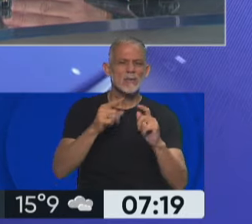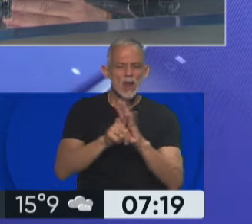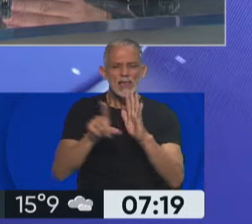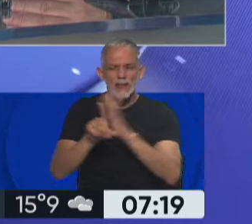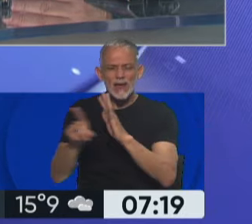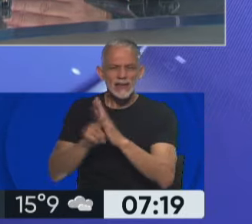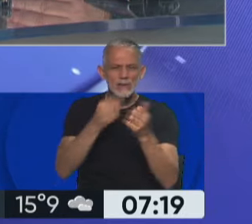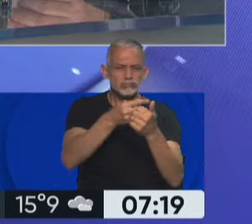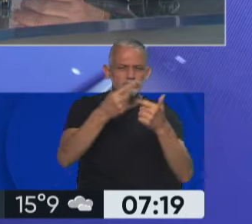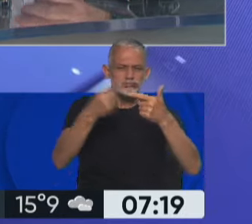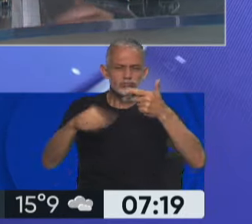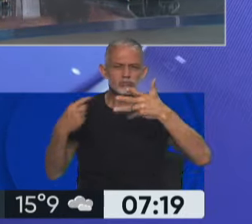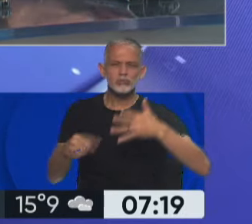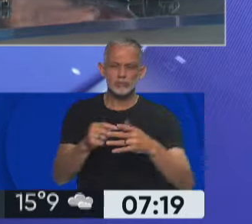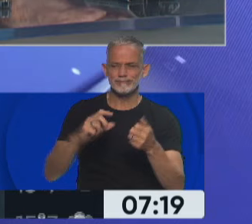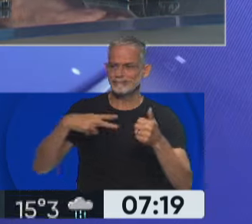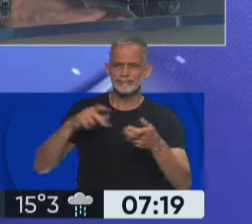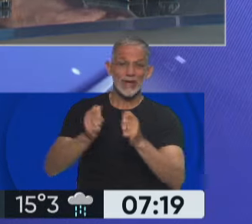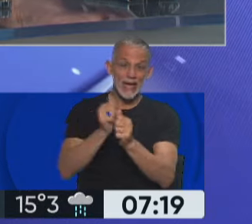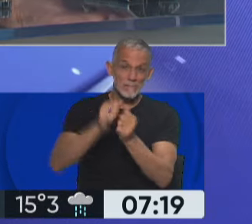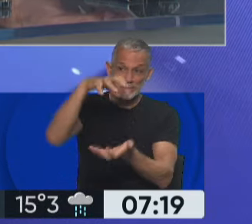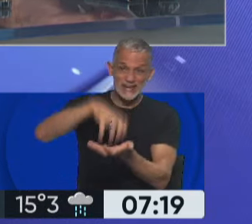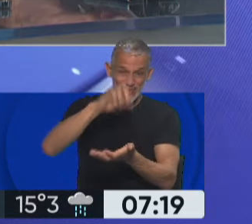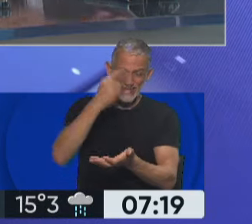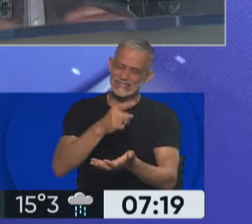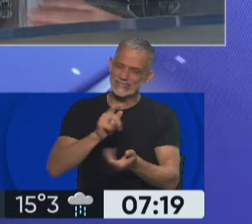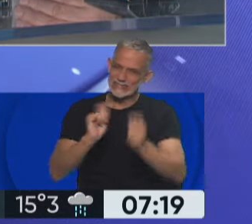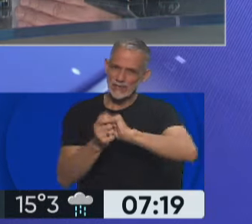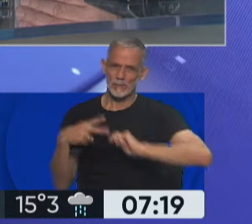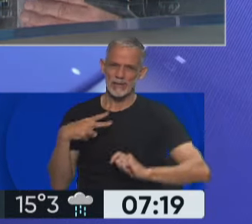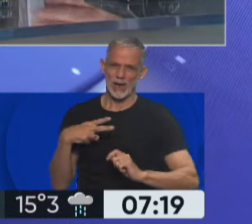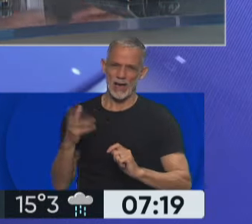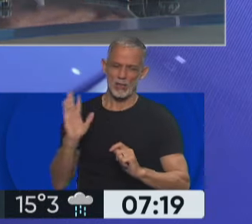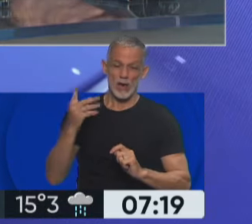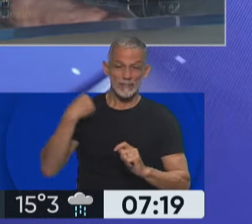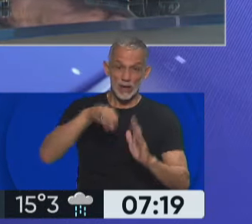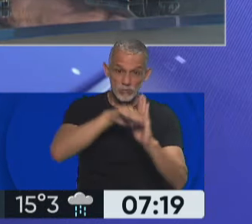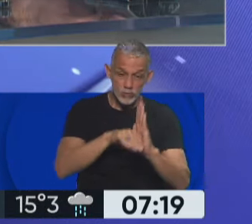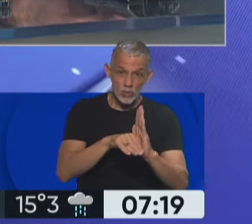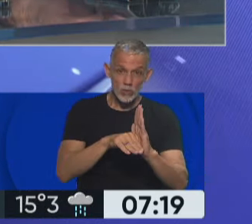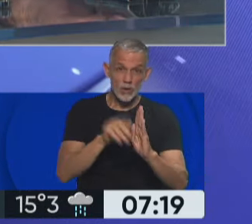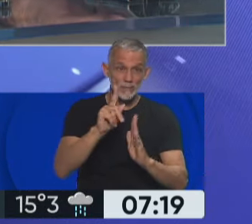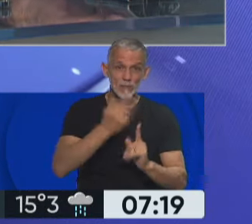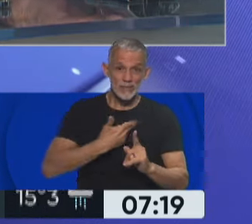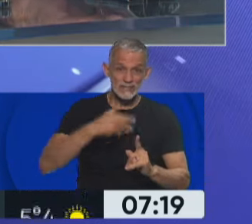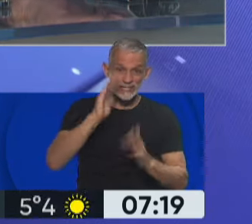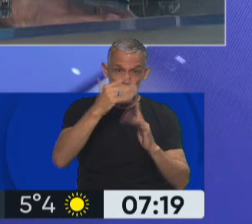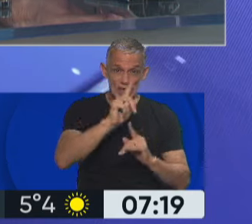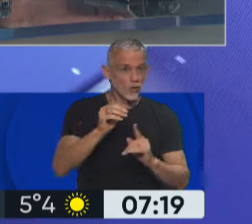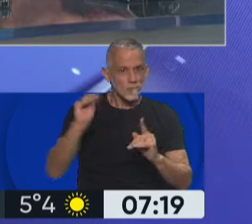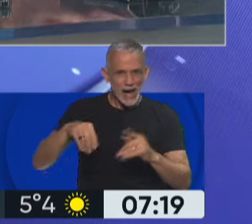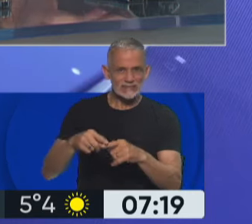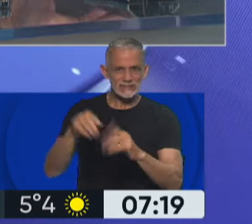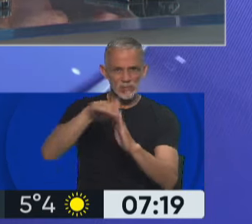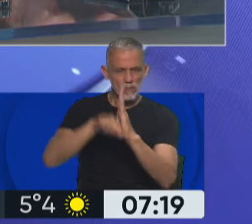un amplio abanico de privatización de empresas del Estado muchas más de las que planteaba el propio presidente Javier Miley y